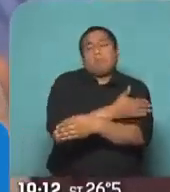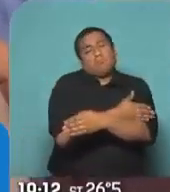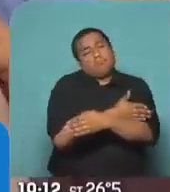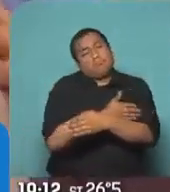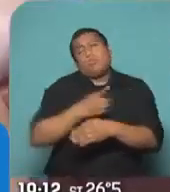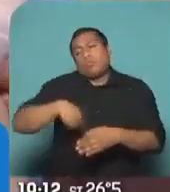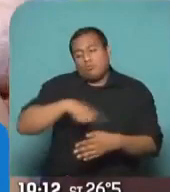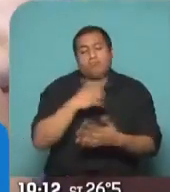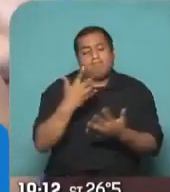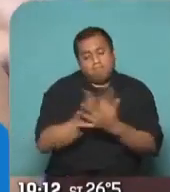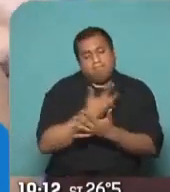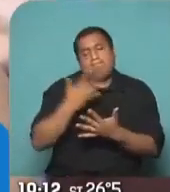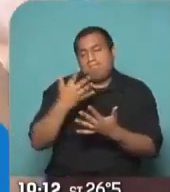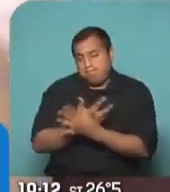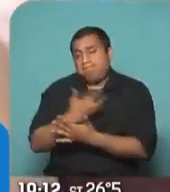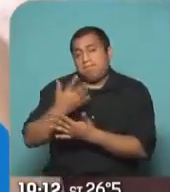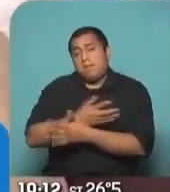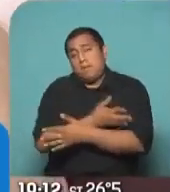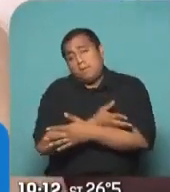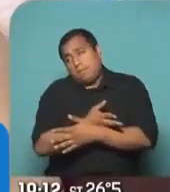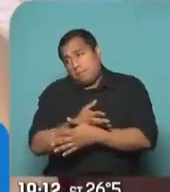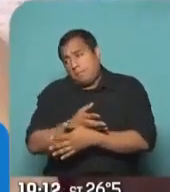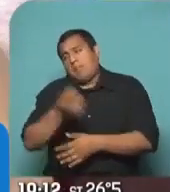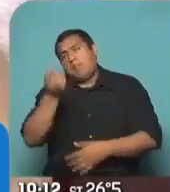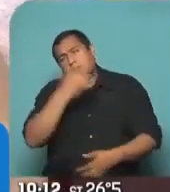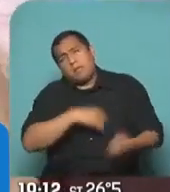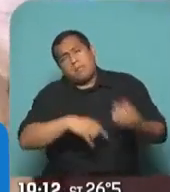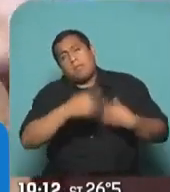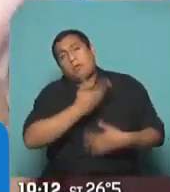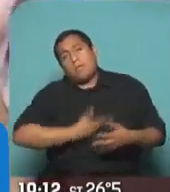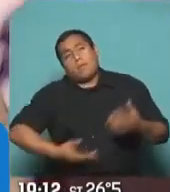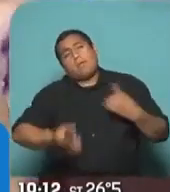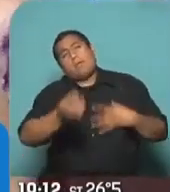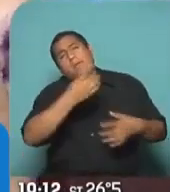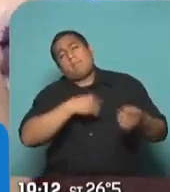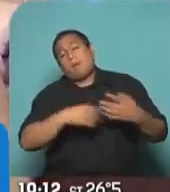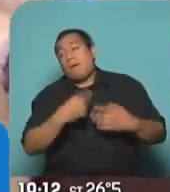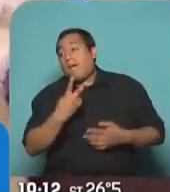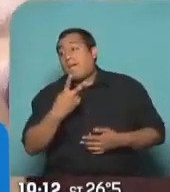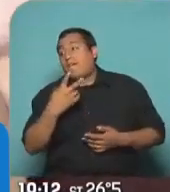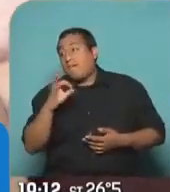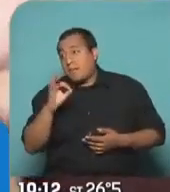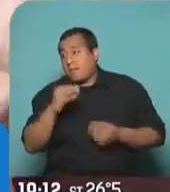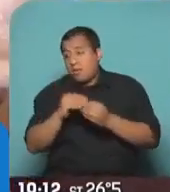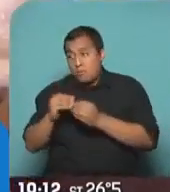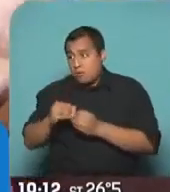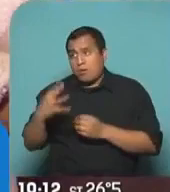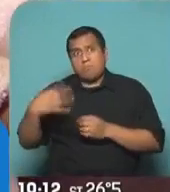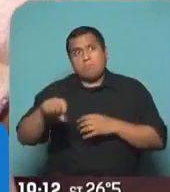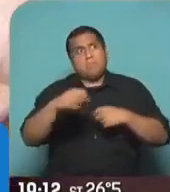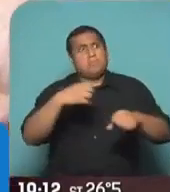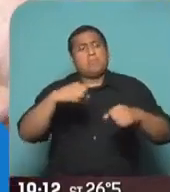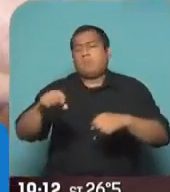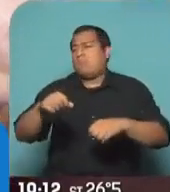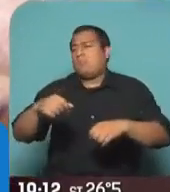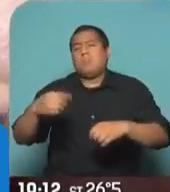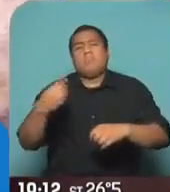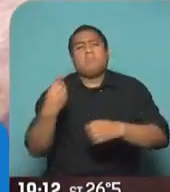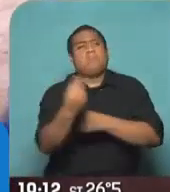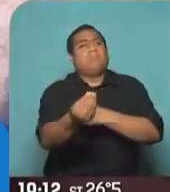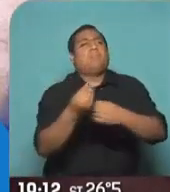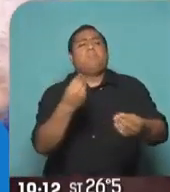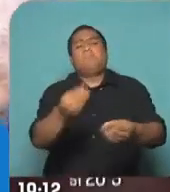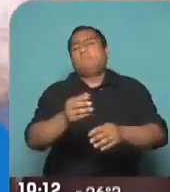cosas. Nosotros también fuimos perseguidos con el gobierno anterior, tuvimos 20 compañeros procesados y 6 compañeros que salieron de